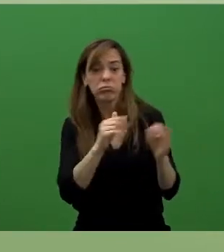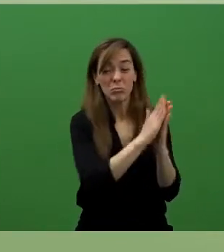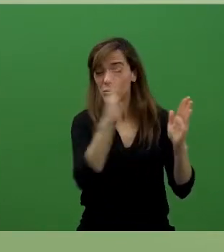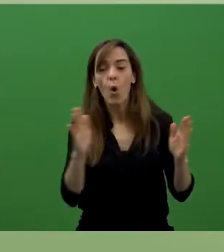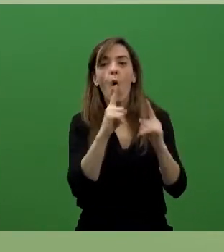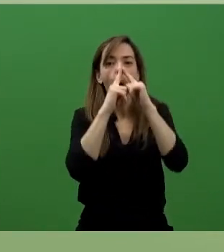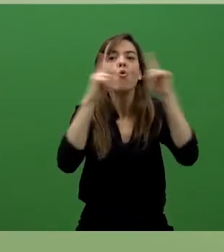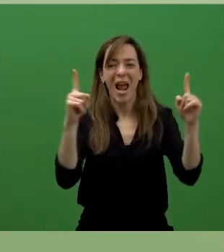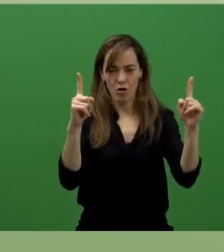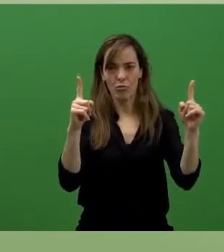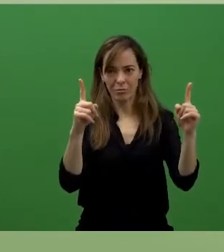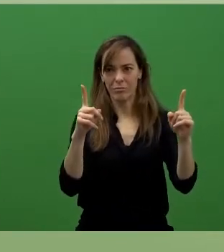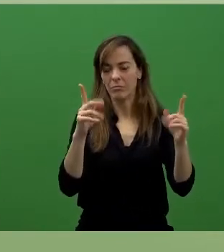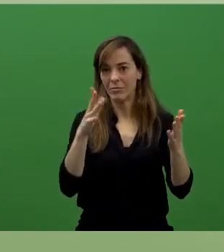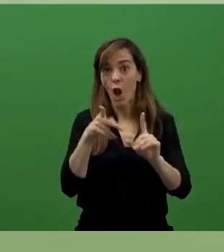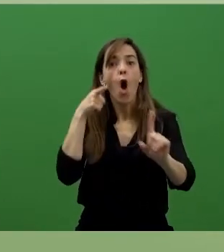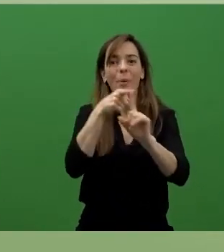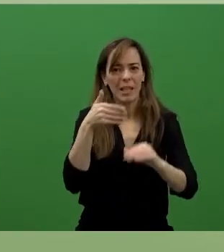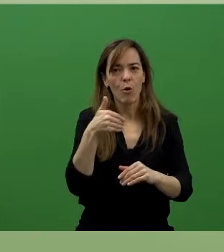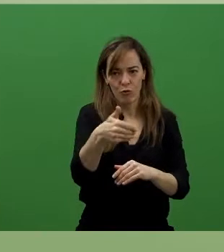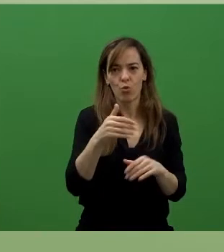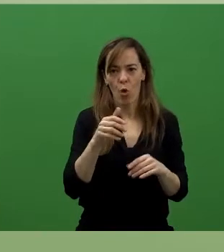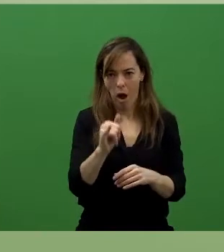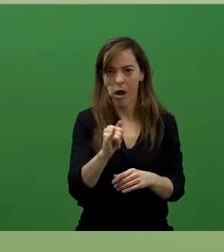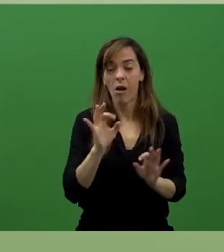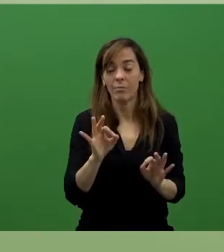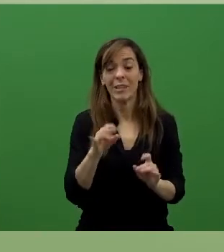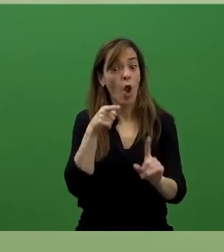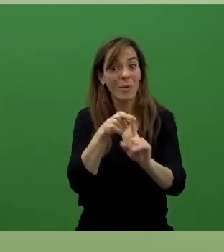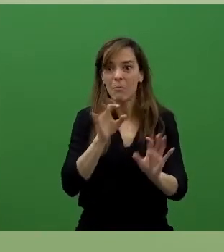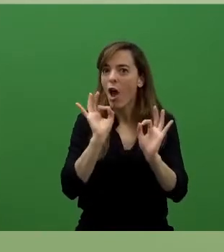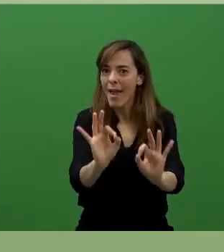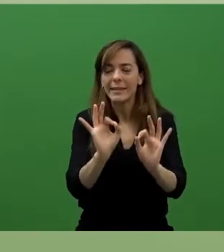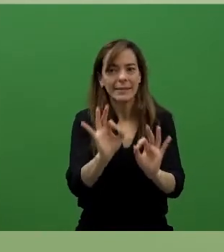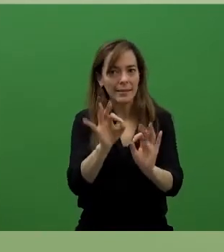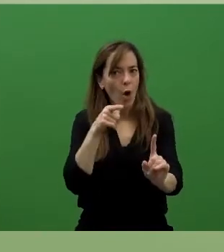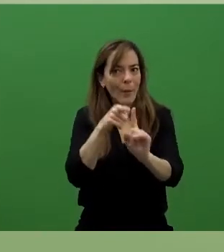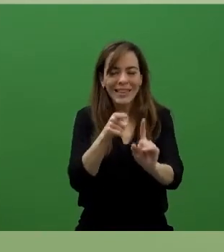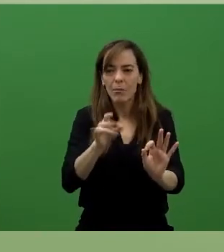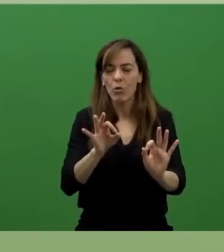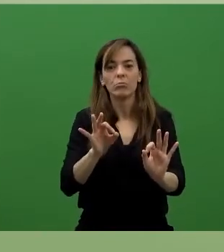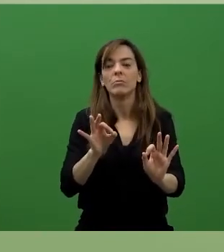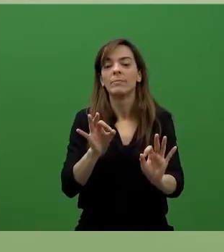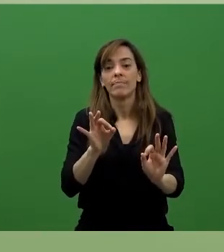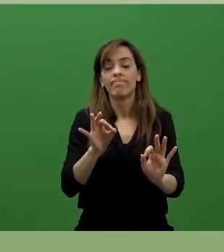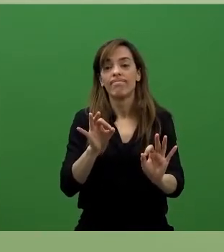hace un momento relacionado con la desea diagnóstica y es el objetivo y la visión en que muchos de